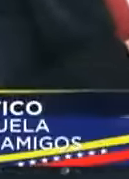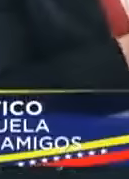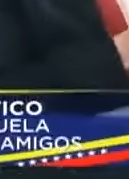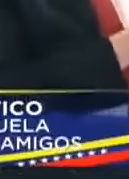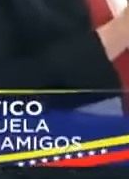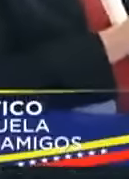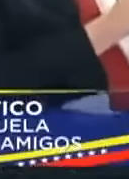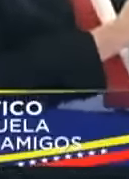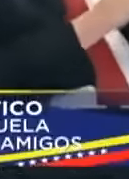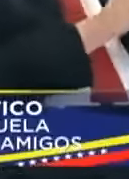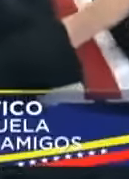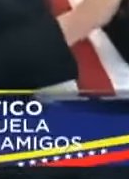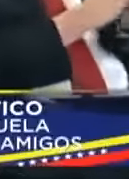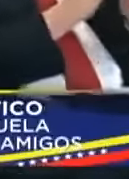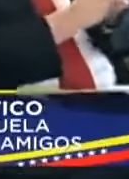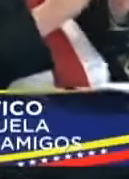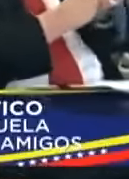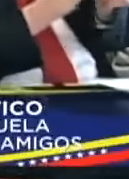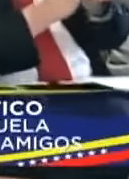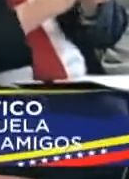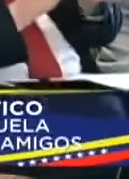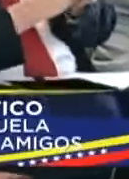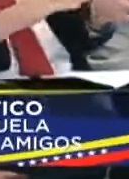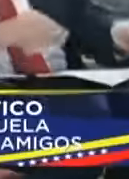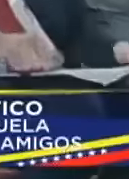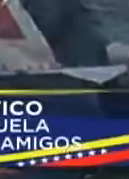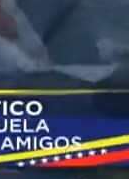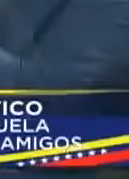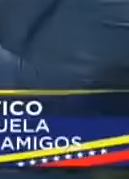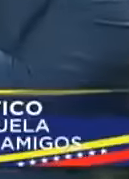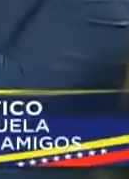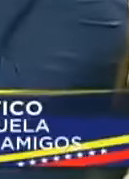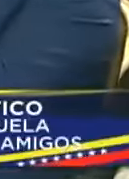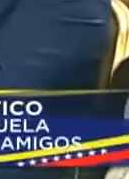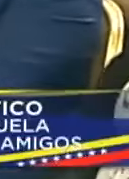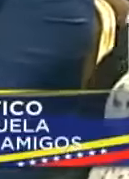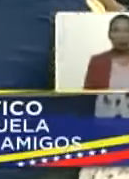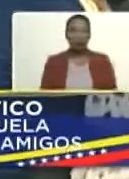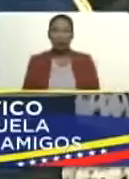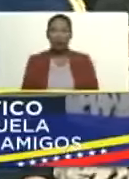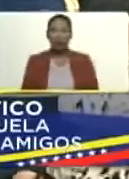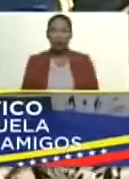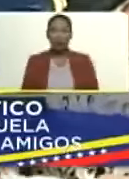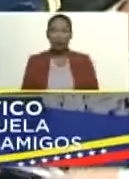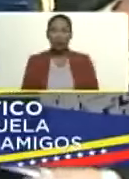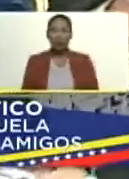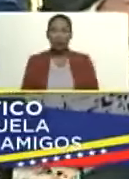Hay bastantes razones históricas para pensar de esa forma,